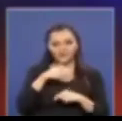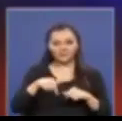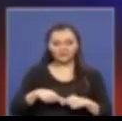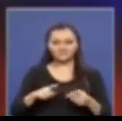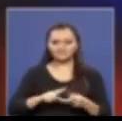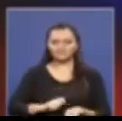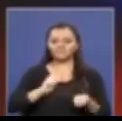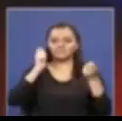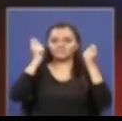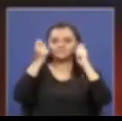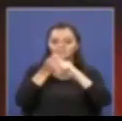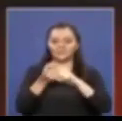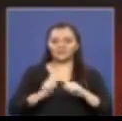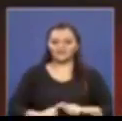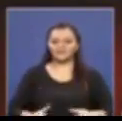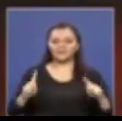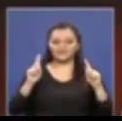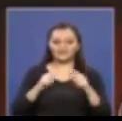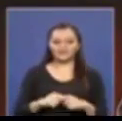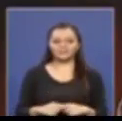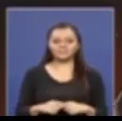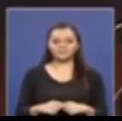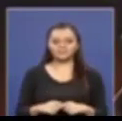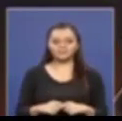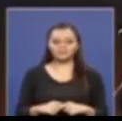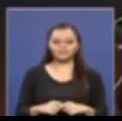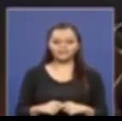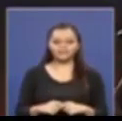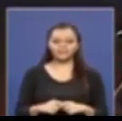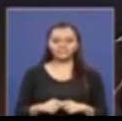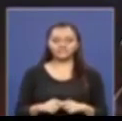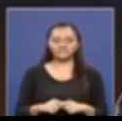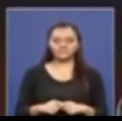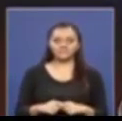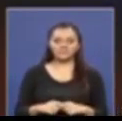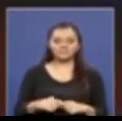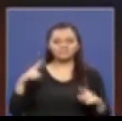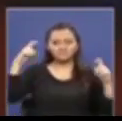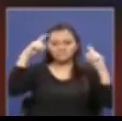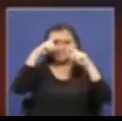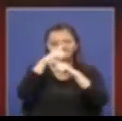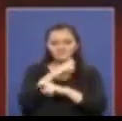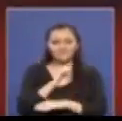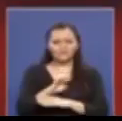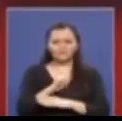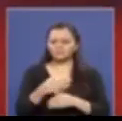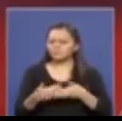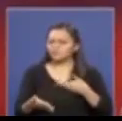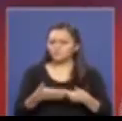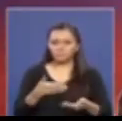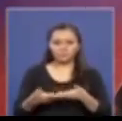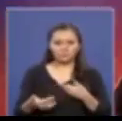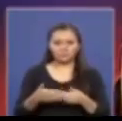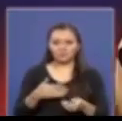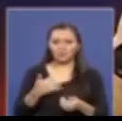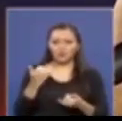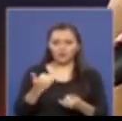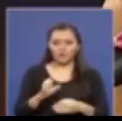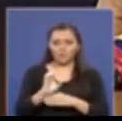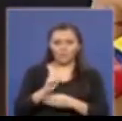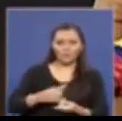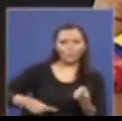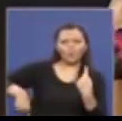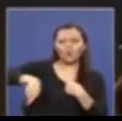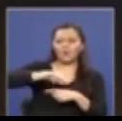patria. A pesar de las dificultades, compañeros, el país no volverá a ser lo que fue. Hemos